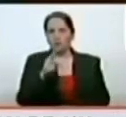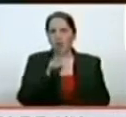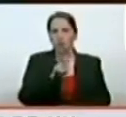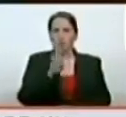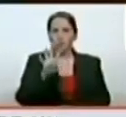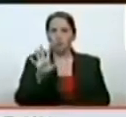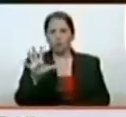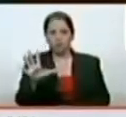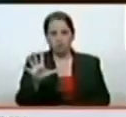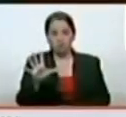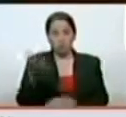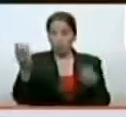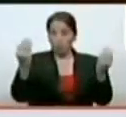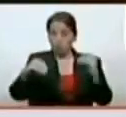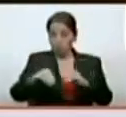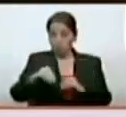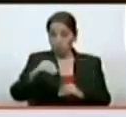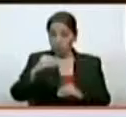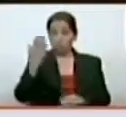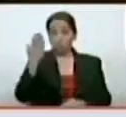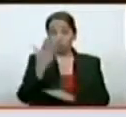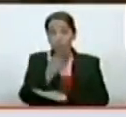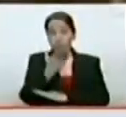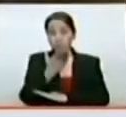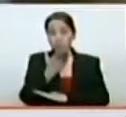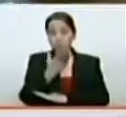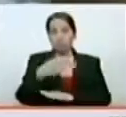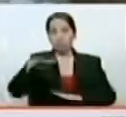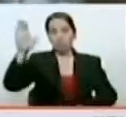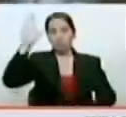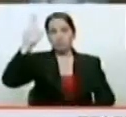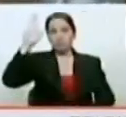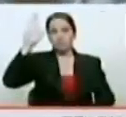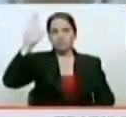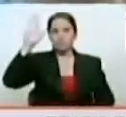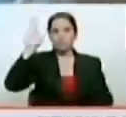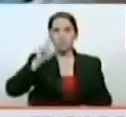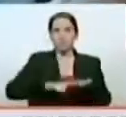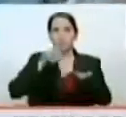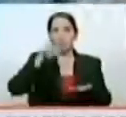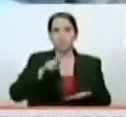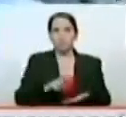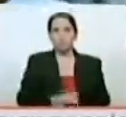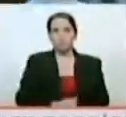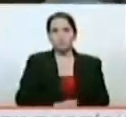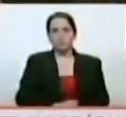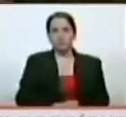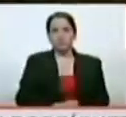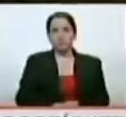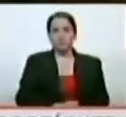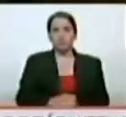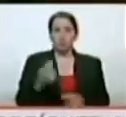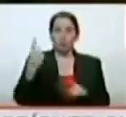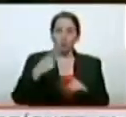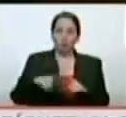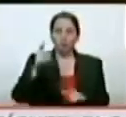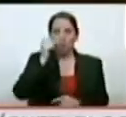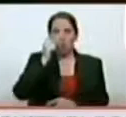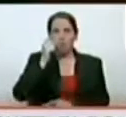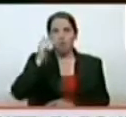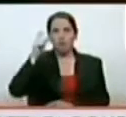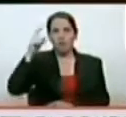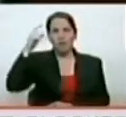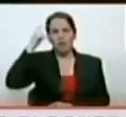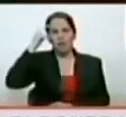9611245. Quienes estén de acuerdo con los constituyentes a hacerlo con la señal de costumbre, aprobado. Ciudadano Henry